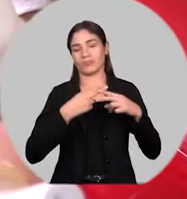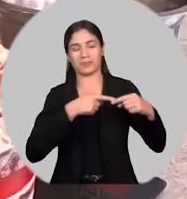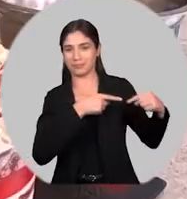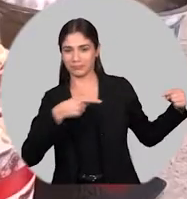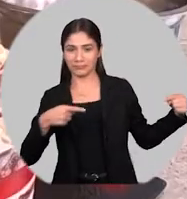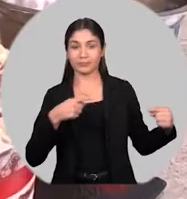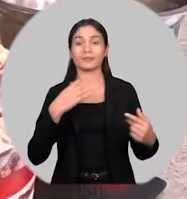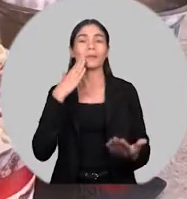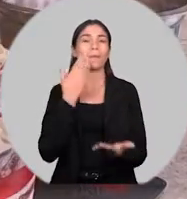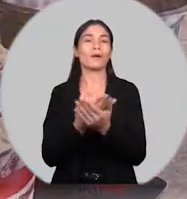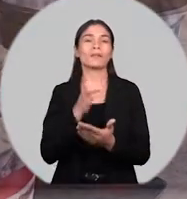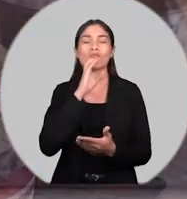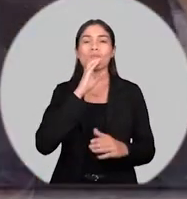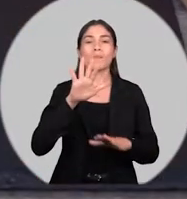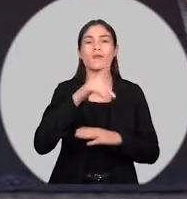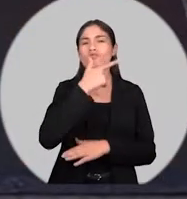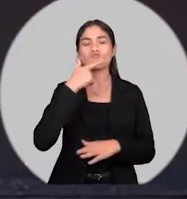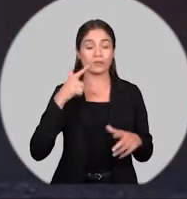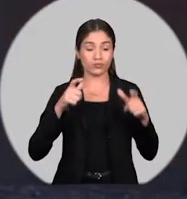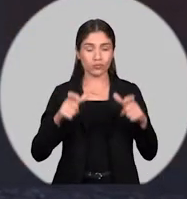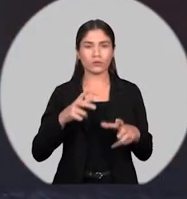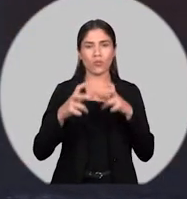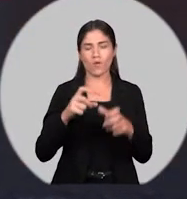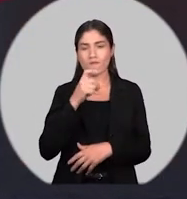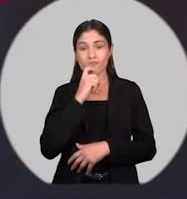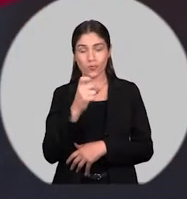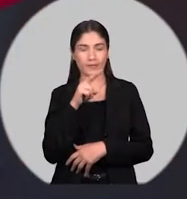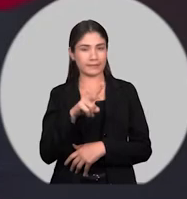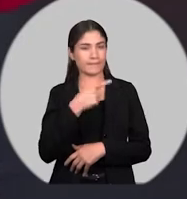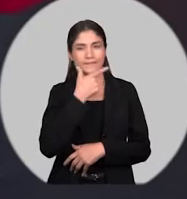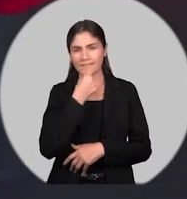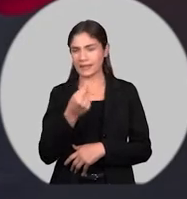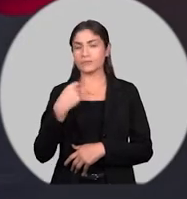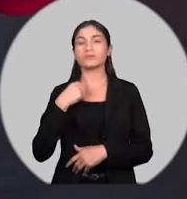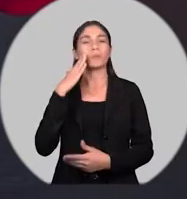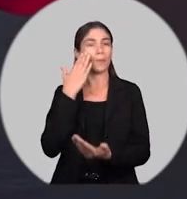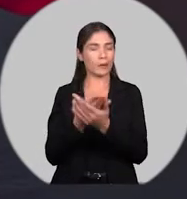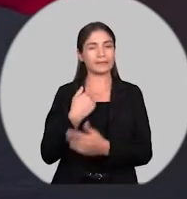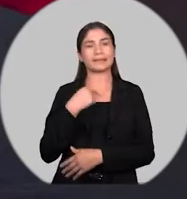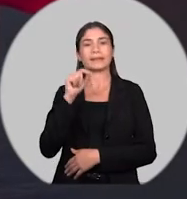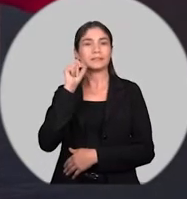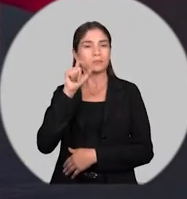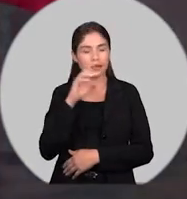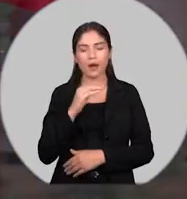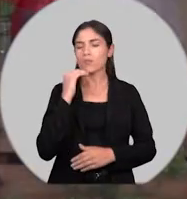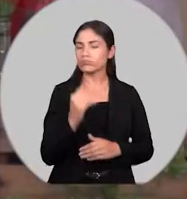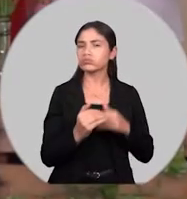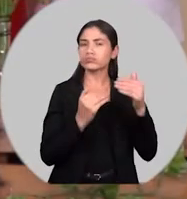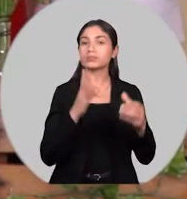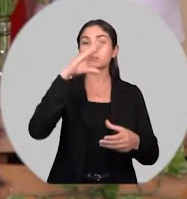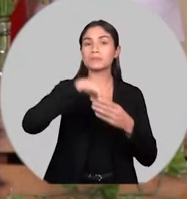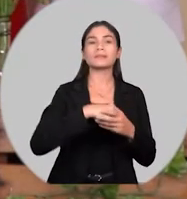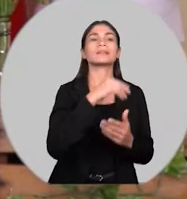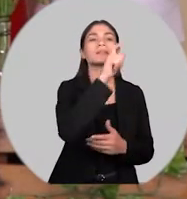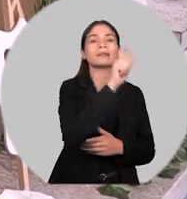encantar. Es una red velvet, es súper fácil de hacer. Yo voy a mostrarles paso a paso para que puedan armar en casa y